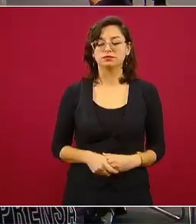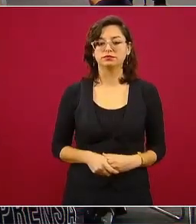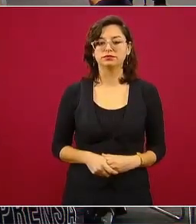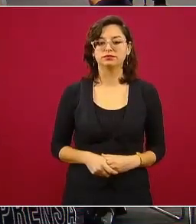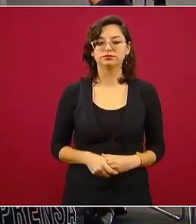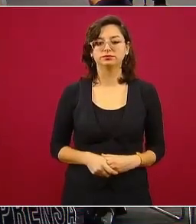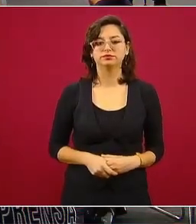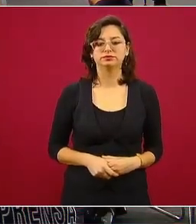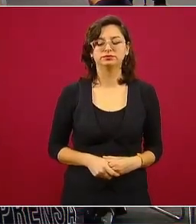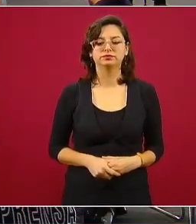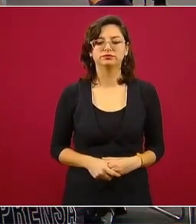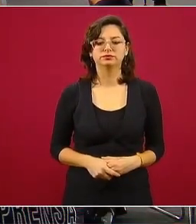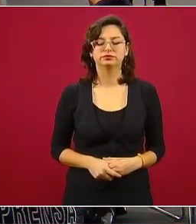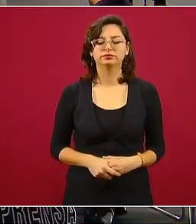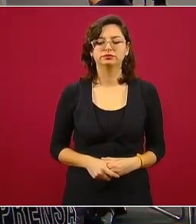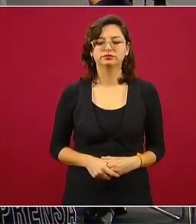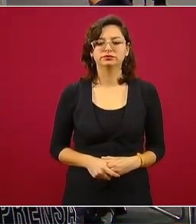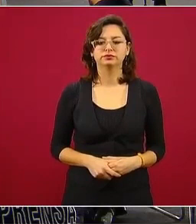8.